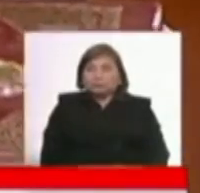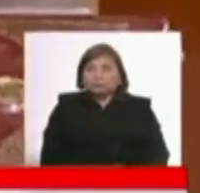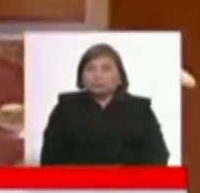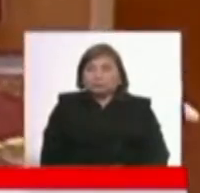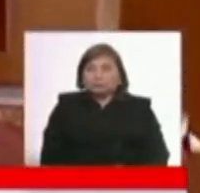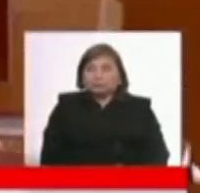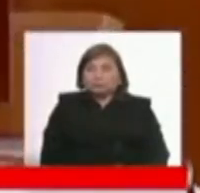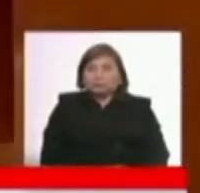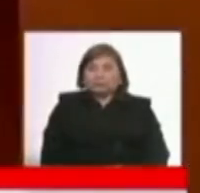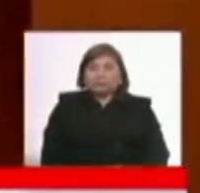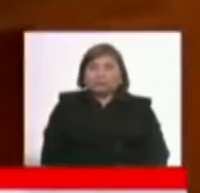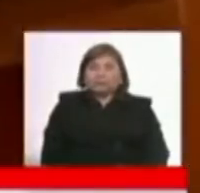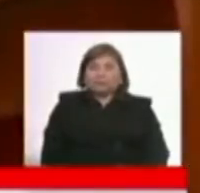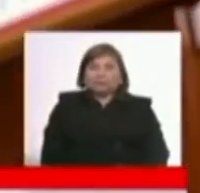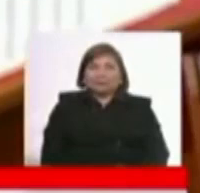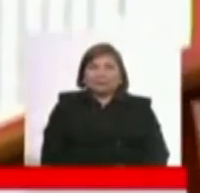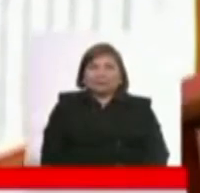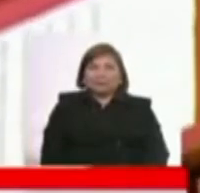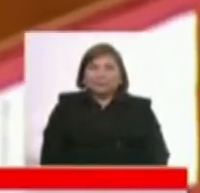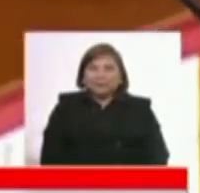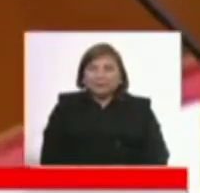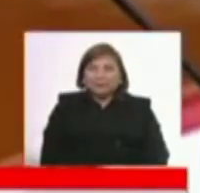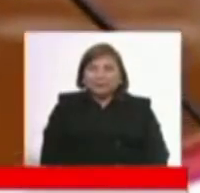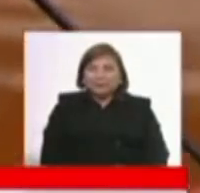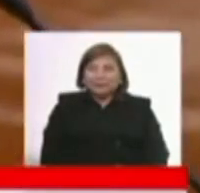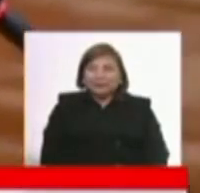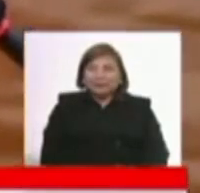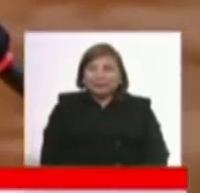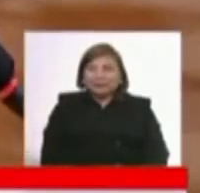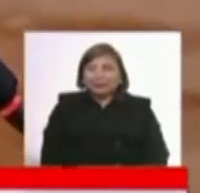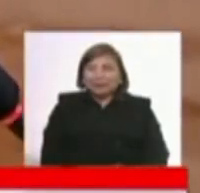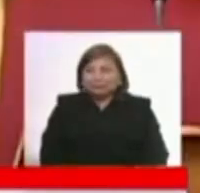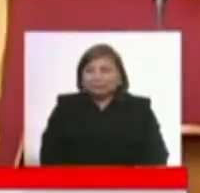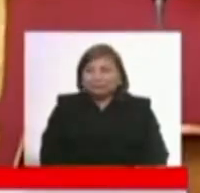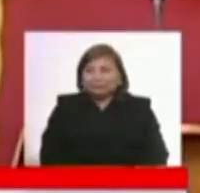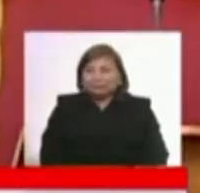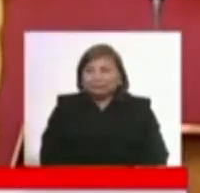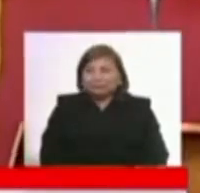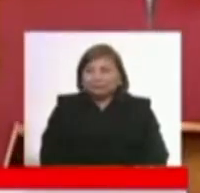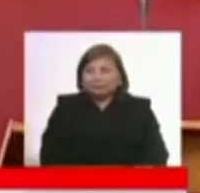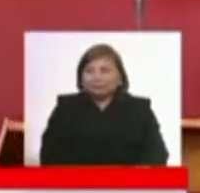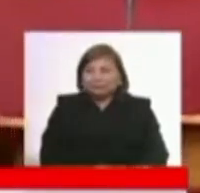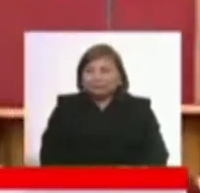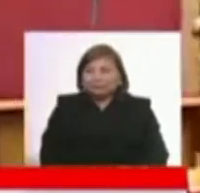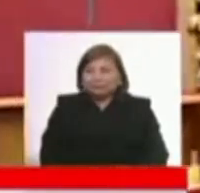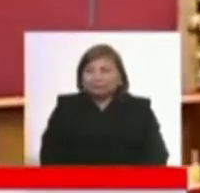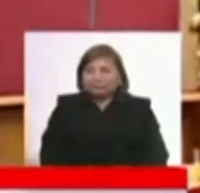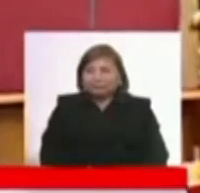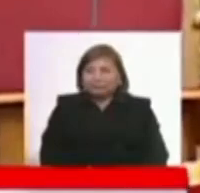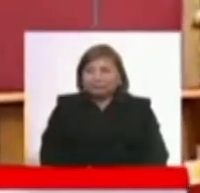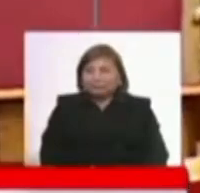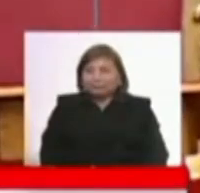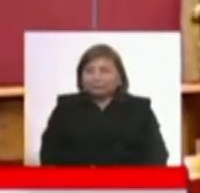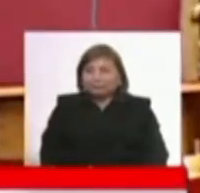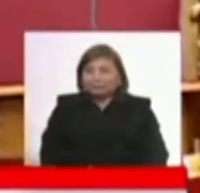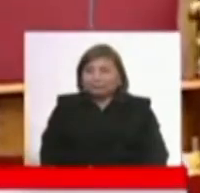si lo intenta no va a concluirlo lo van a la van a poner fuera del poder antes ella estaba